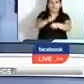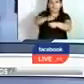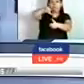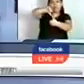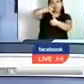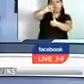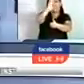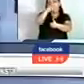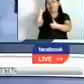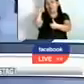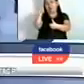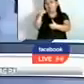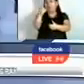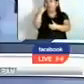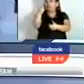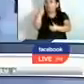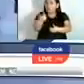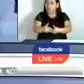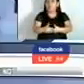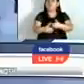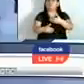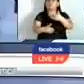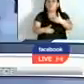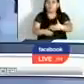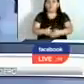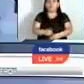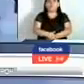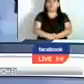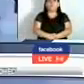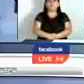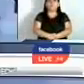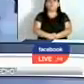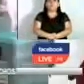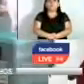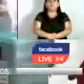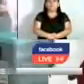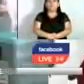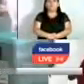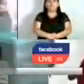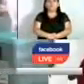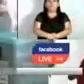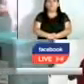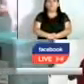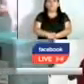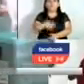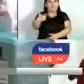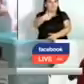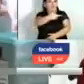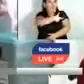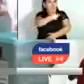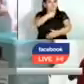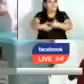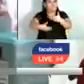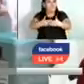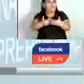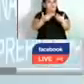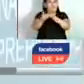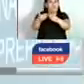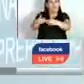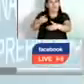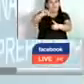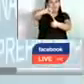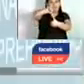Centroamérica, aunque sea paso a paso lento, aseguran los expertos. El proceso de vacunación avanza en los países